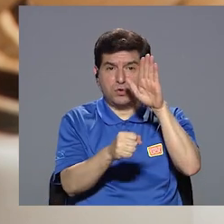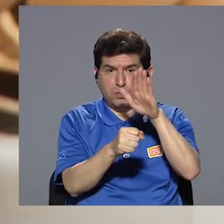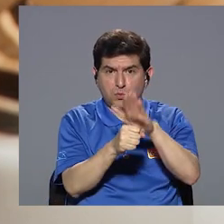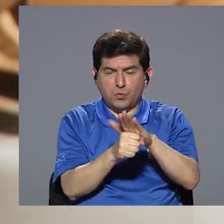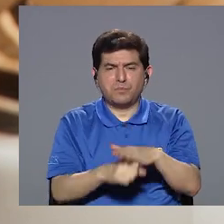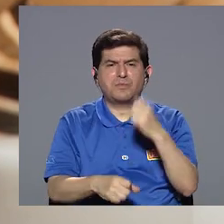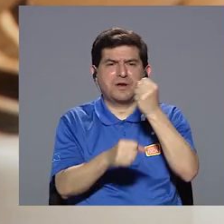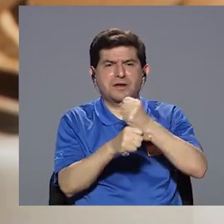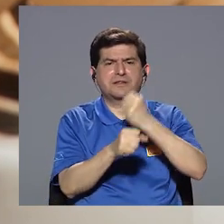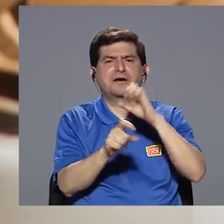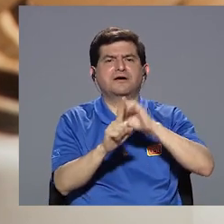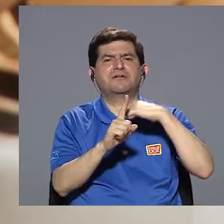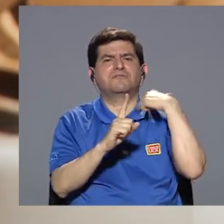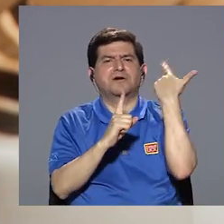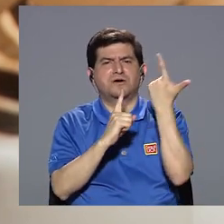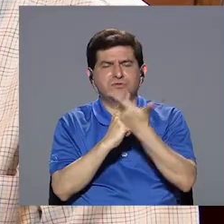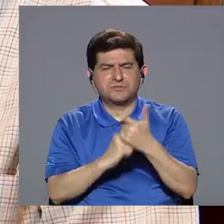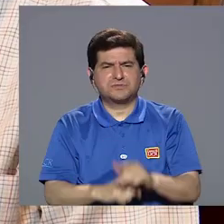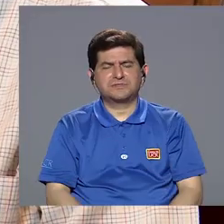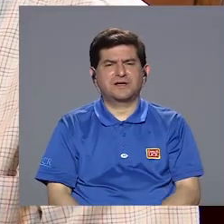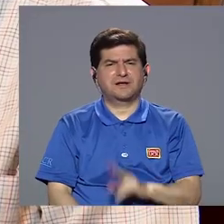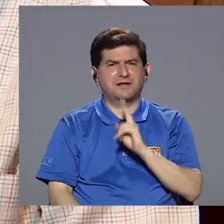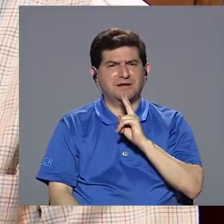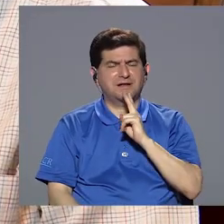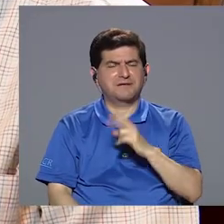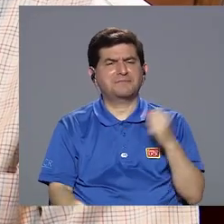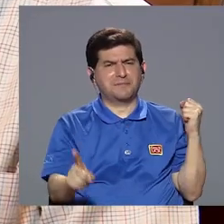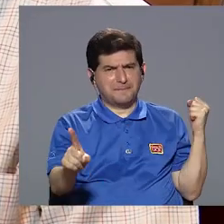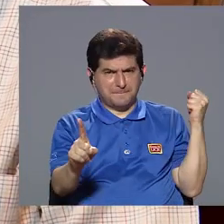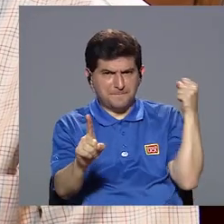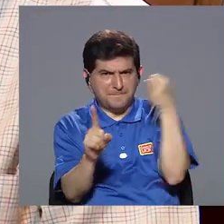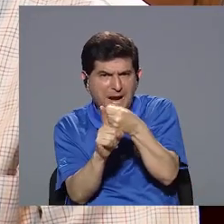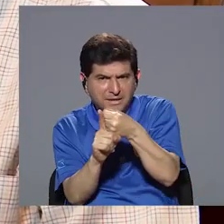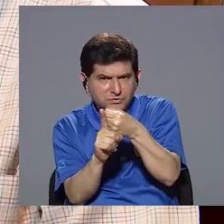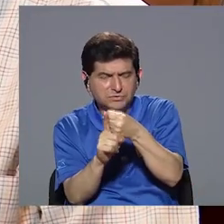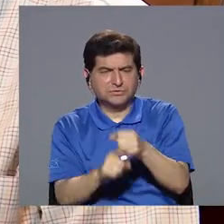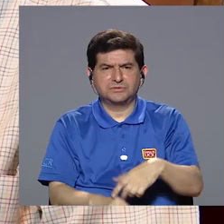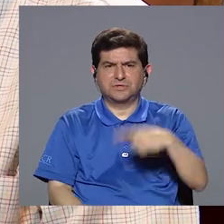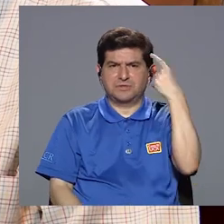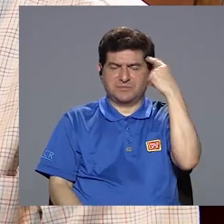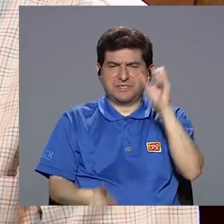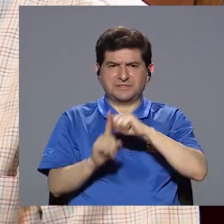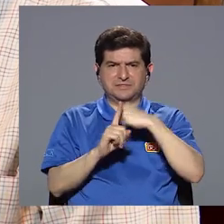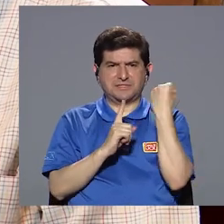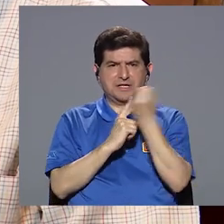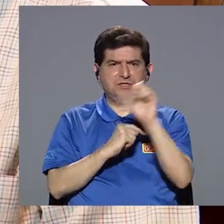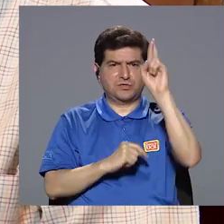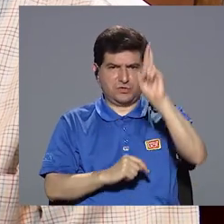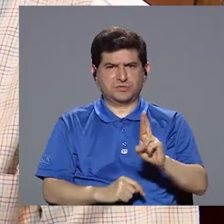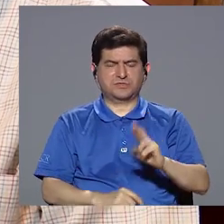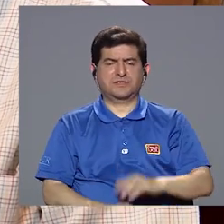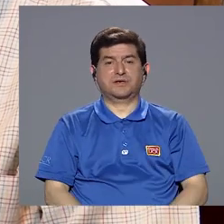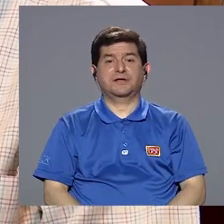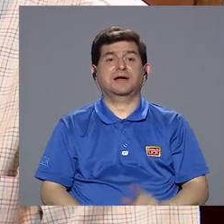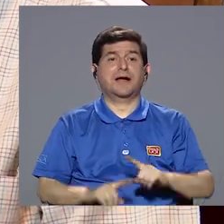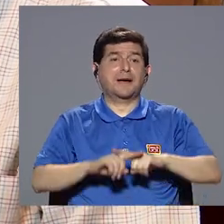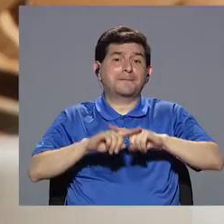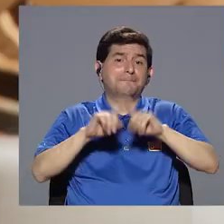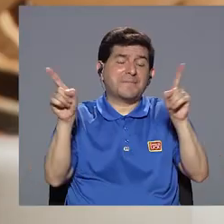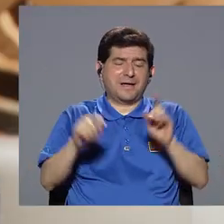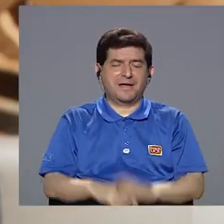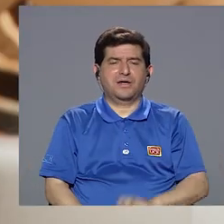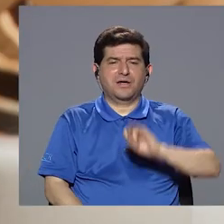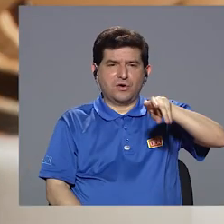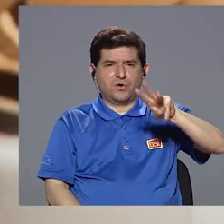y llevar a cabo una labor social verdaderamente de impacto para la sociedad costarricense